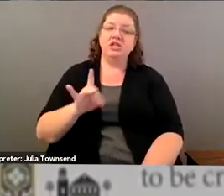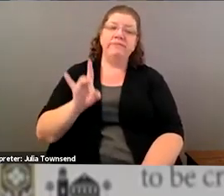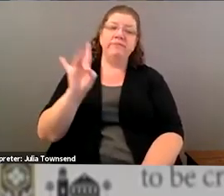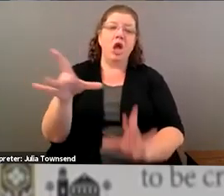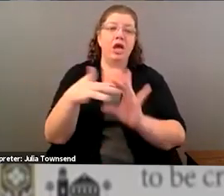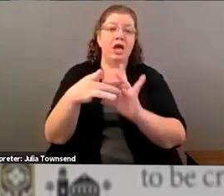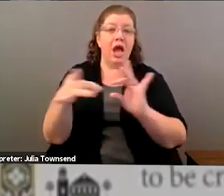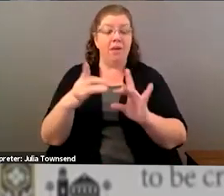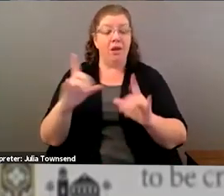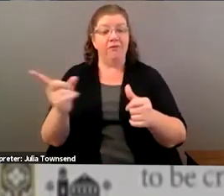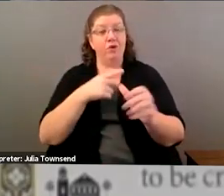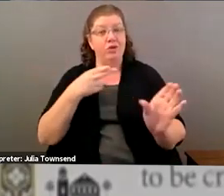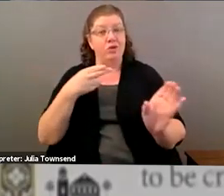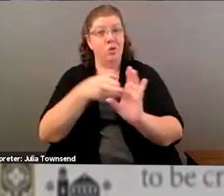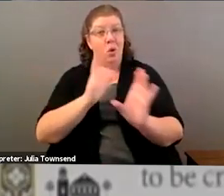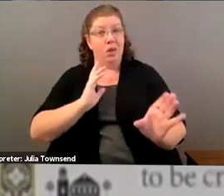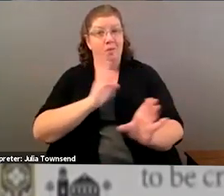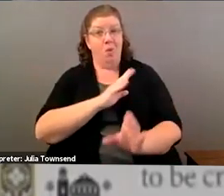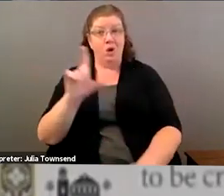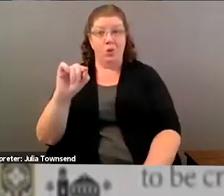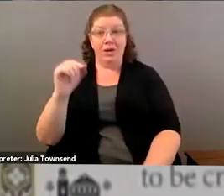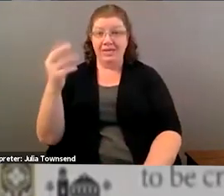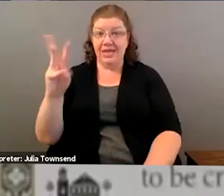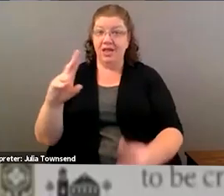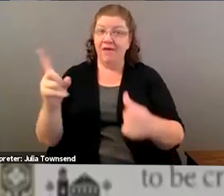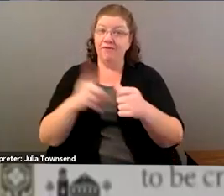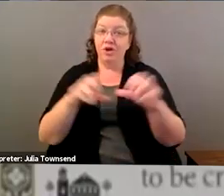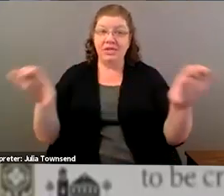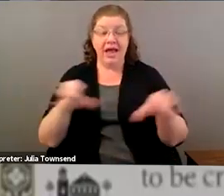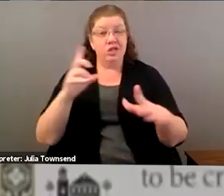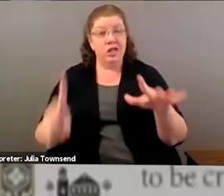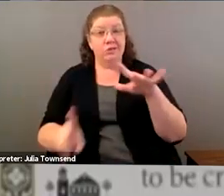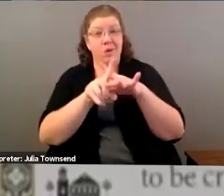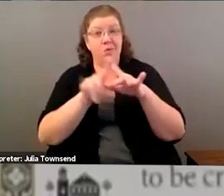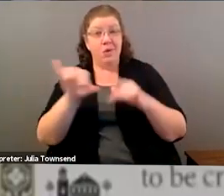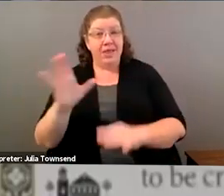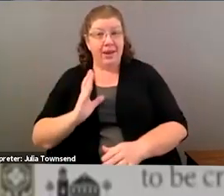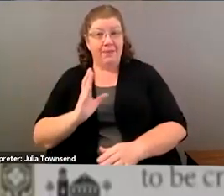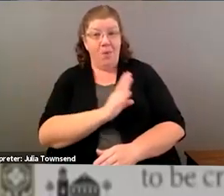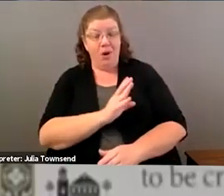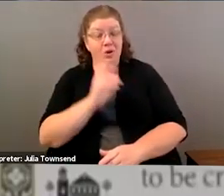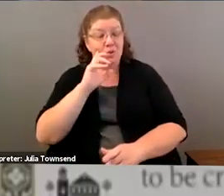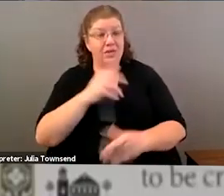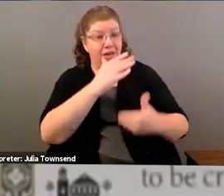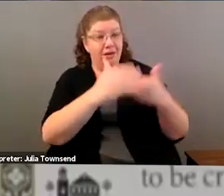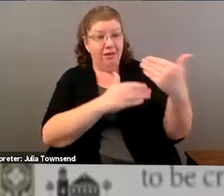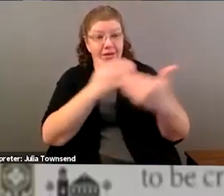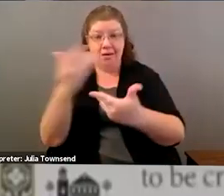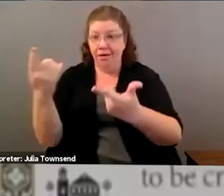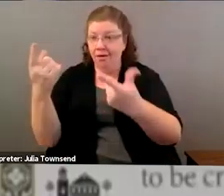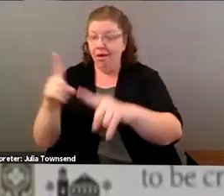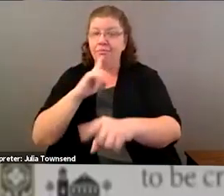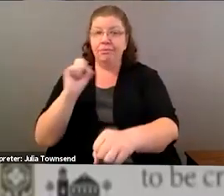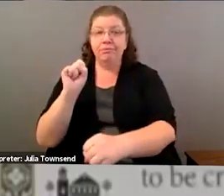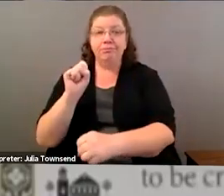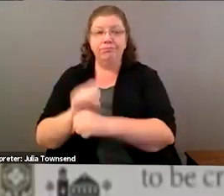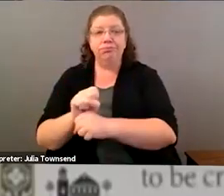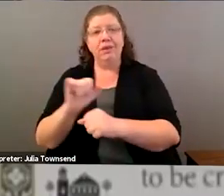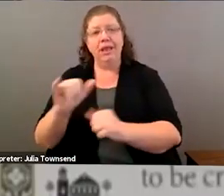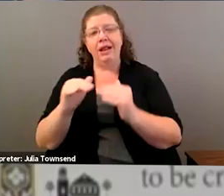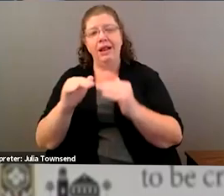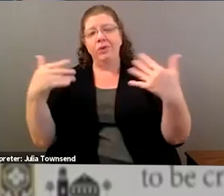tengo un comentario cuando entre ellos al consejo en el 2016 esta fue una de las primeras cosas que